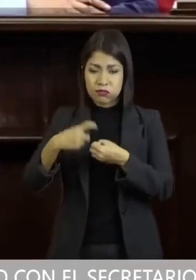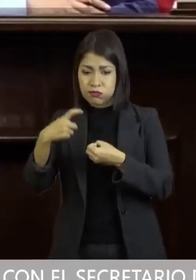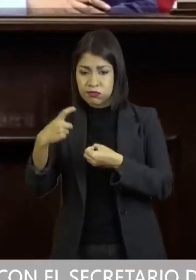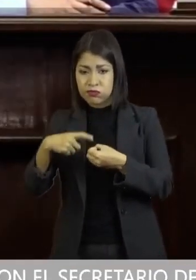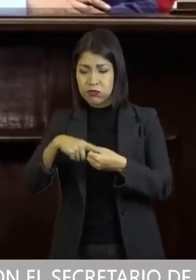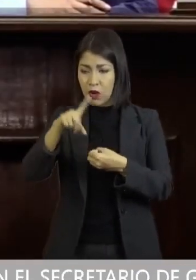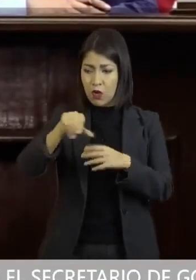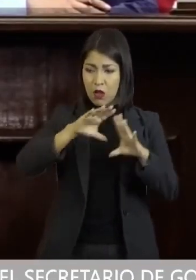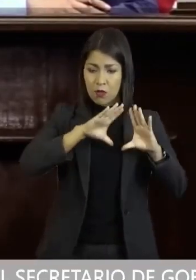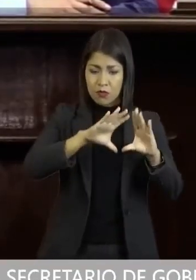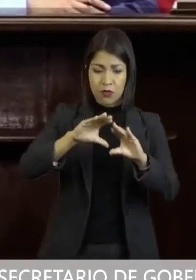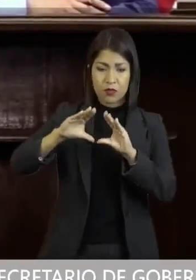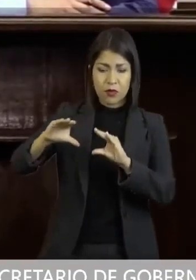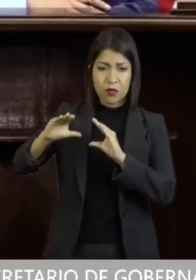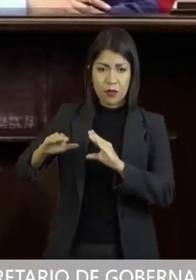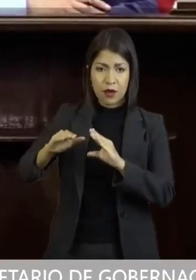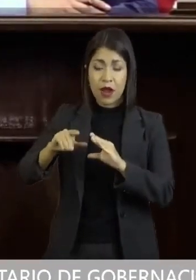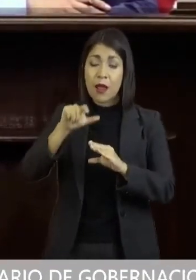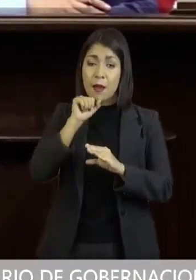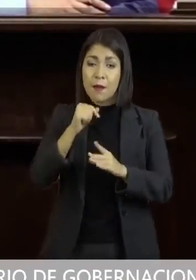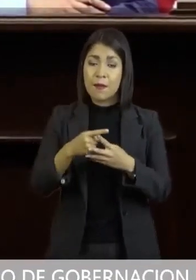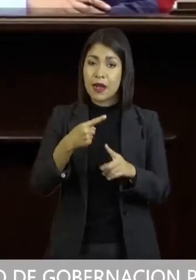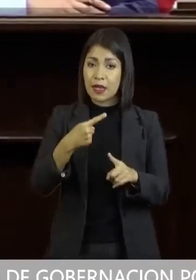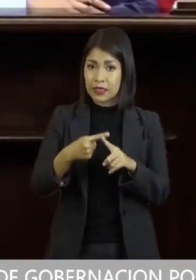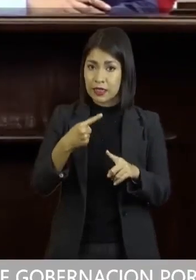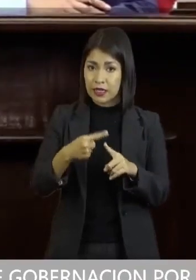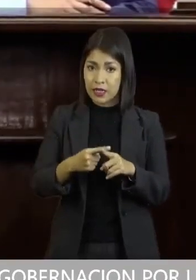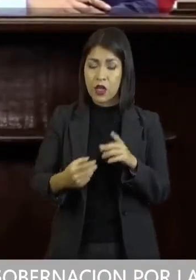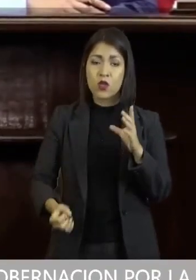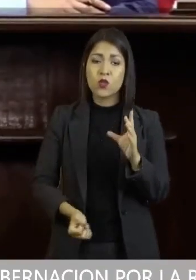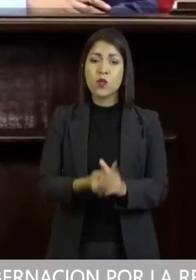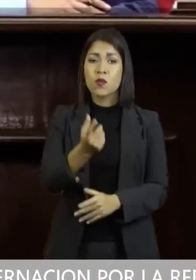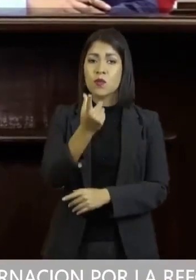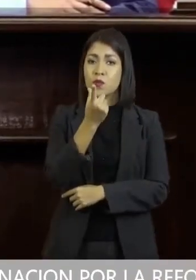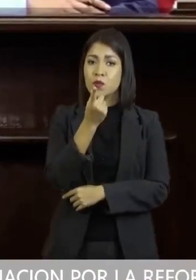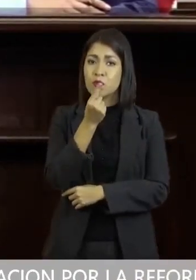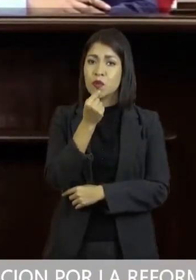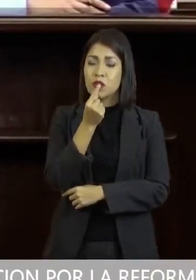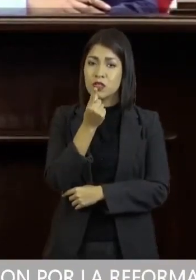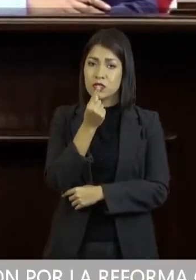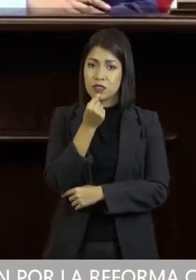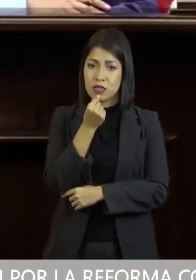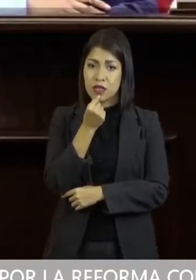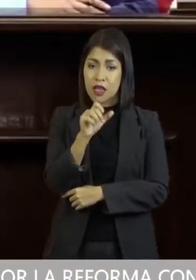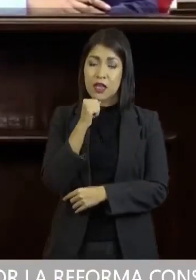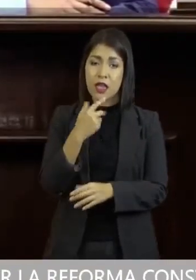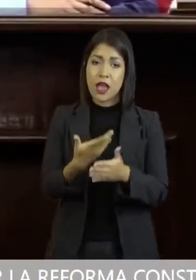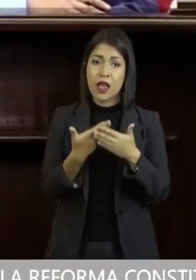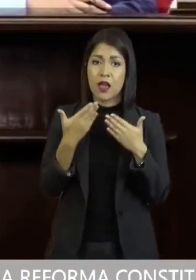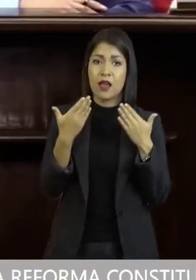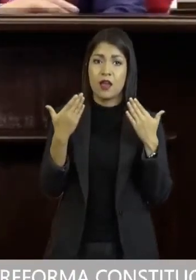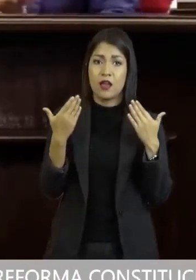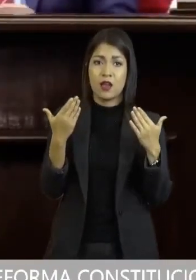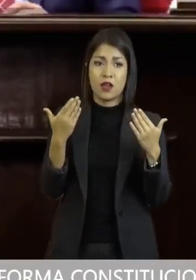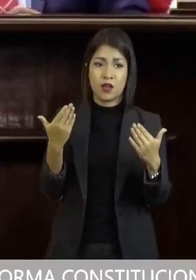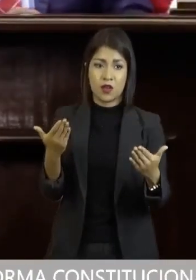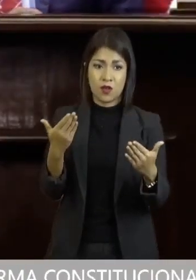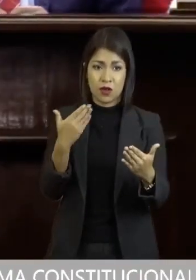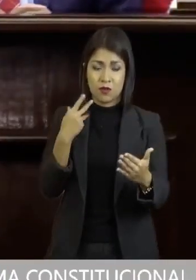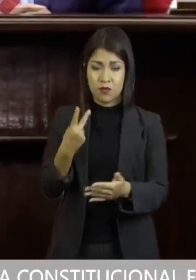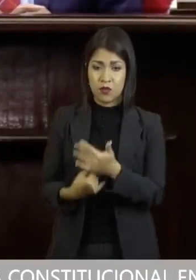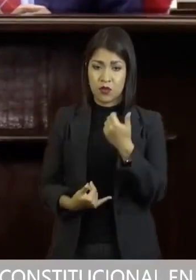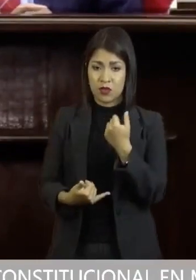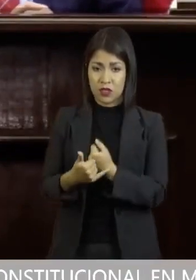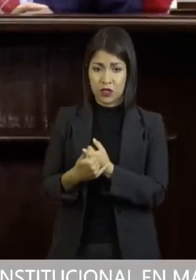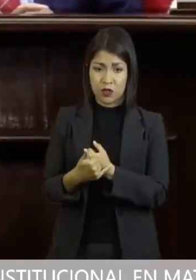preparando, instruyendo a los nuevos cuerpos policíacos, que son los que en este devenir hasta el